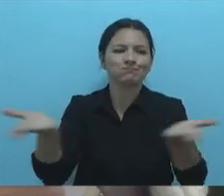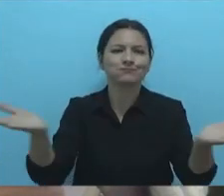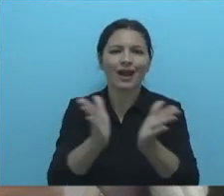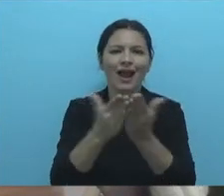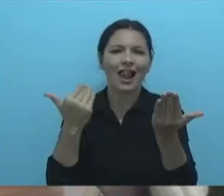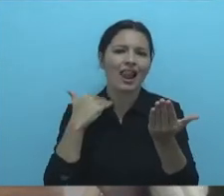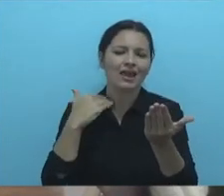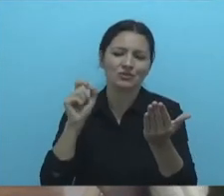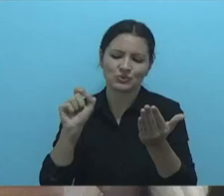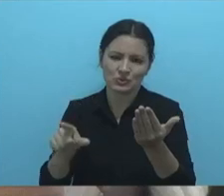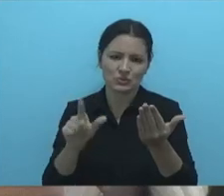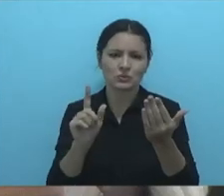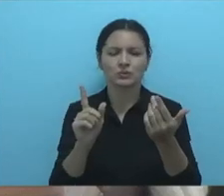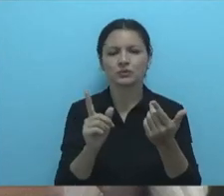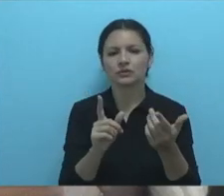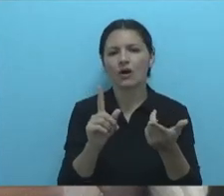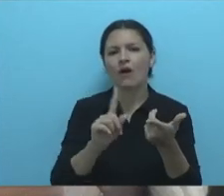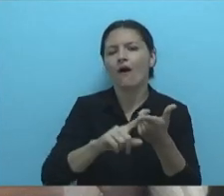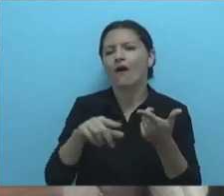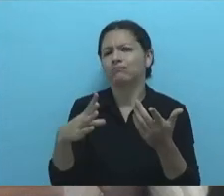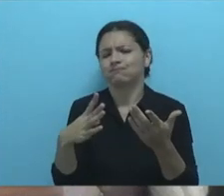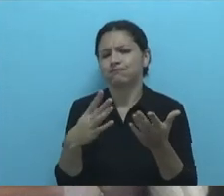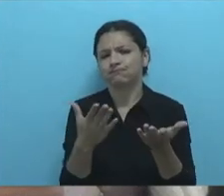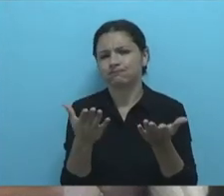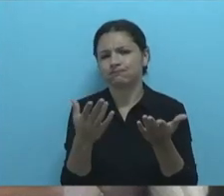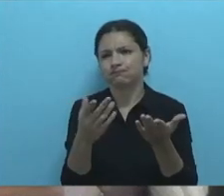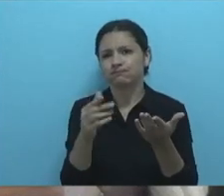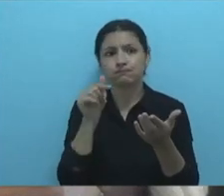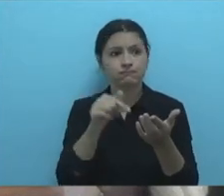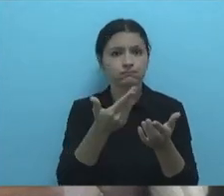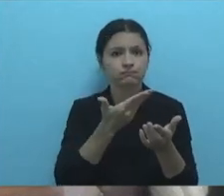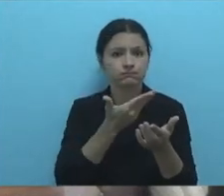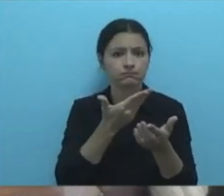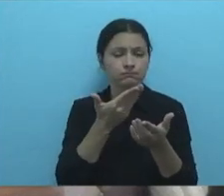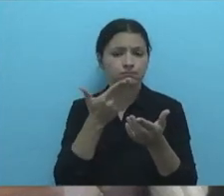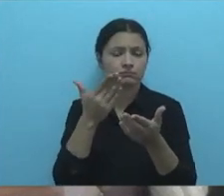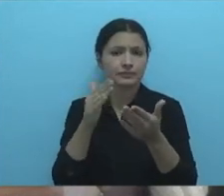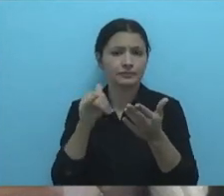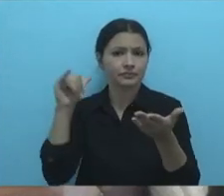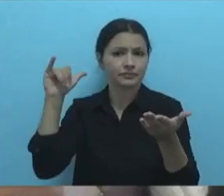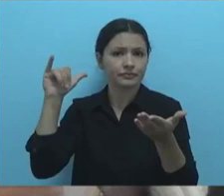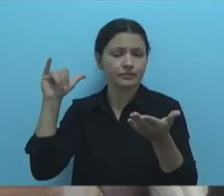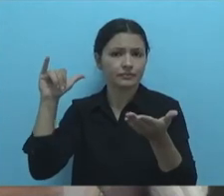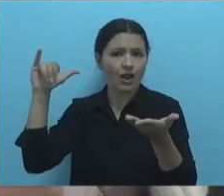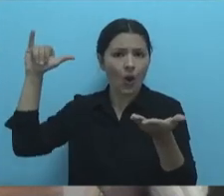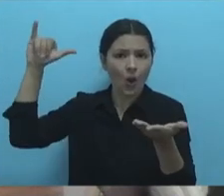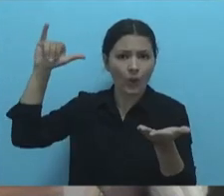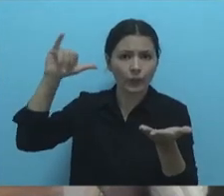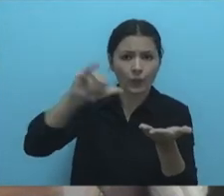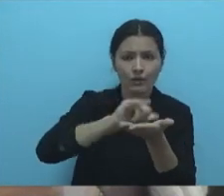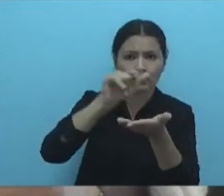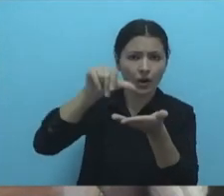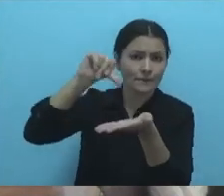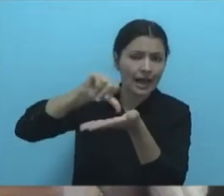maravillosas que escribió en Nueva York Federico se tuvo que ir de Nueva York no solo por un tema personal que